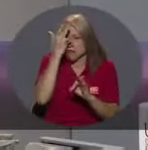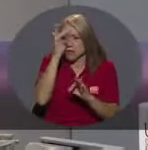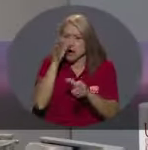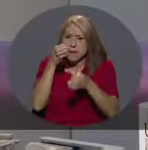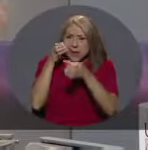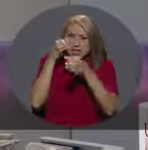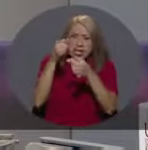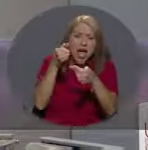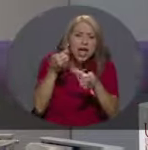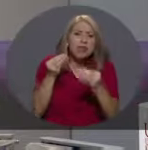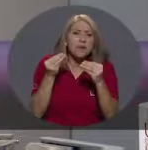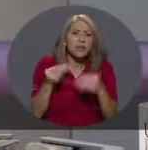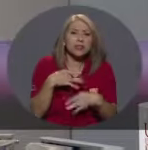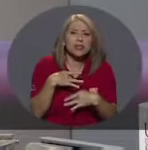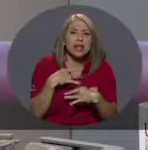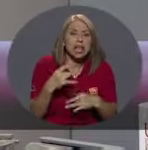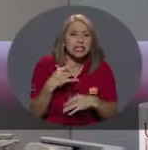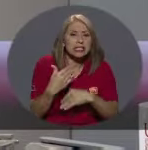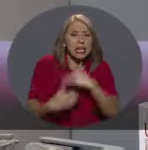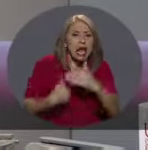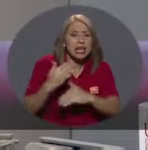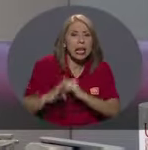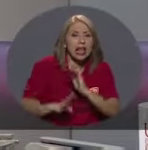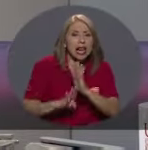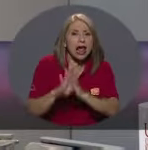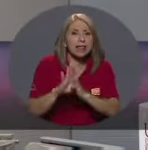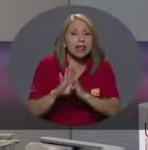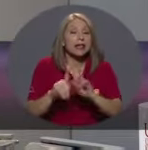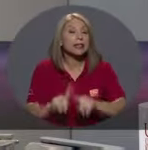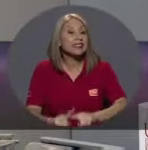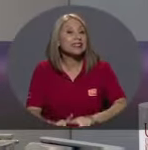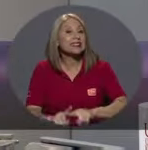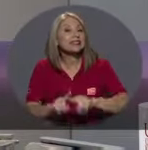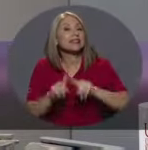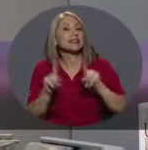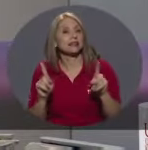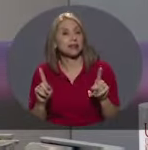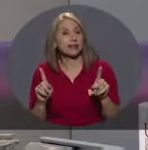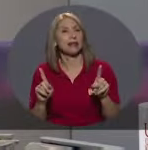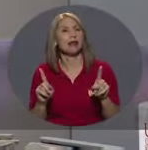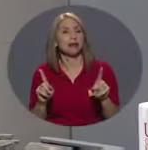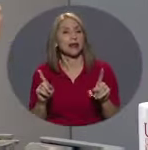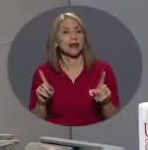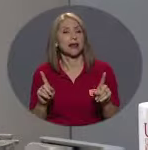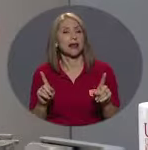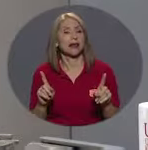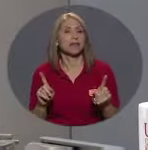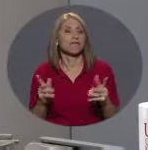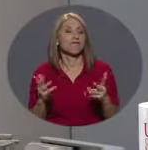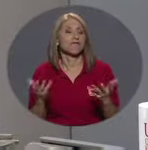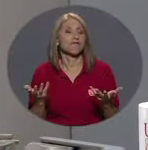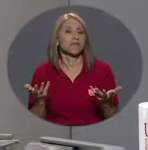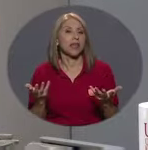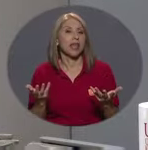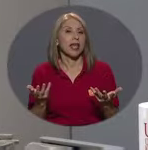mucho interés en salir adelante y todo. Sin embargo, el